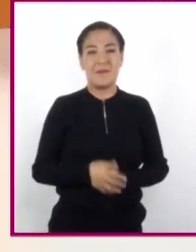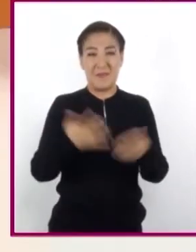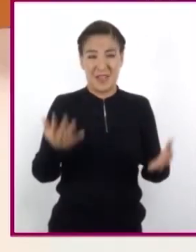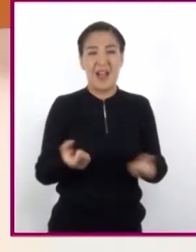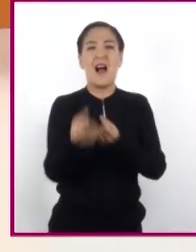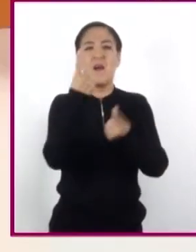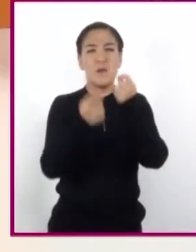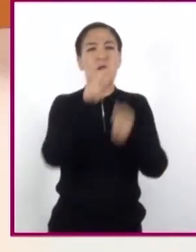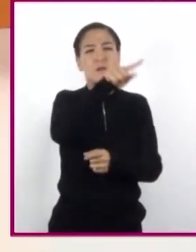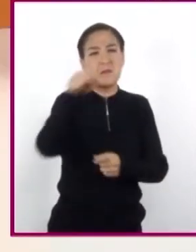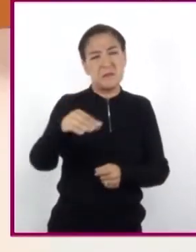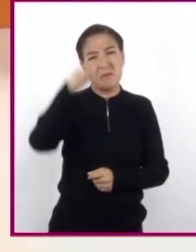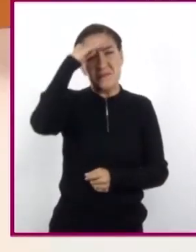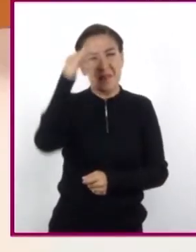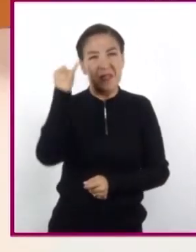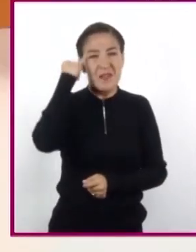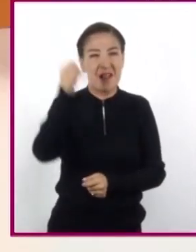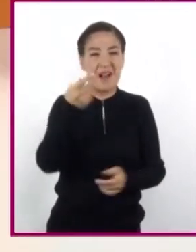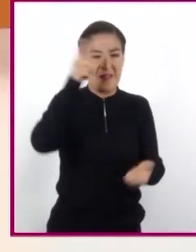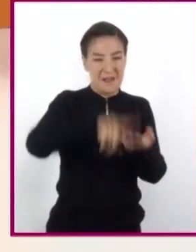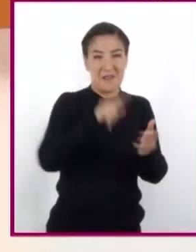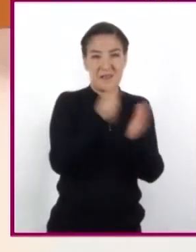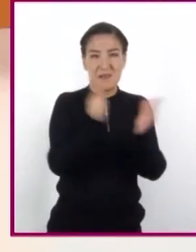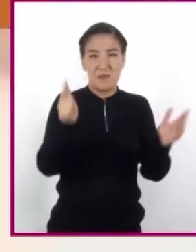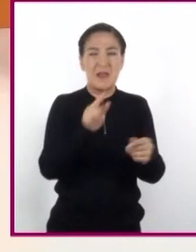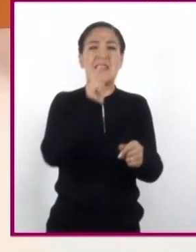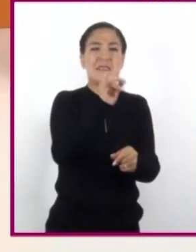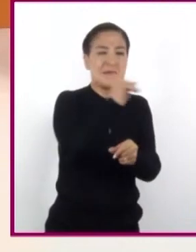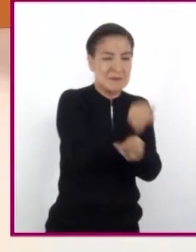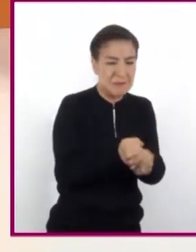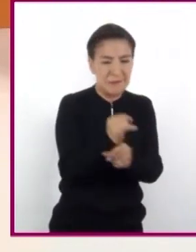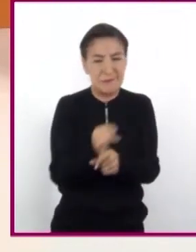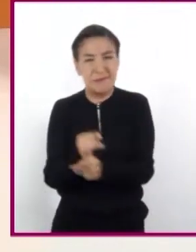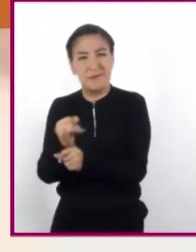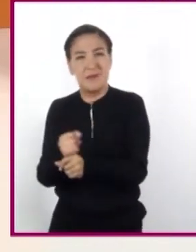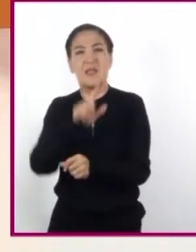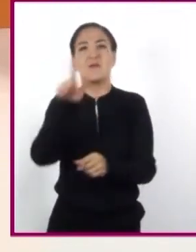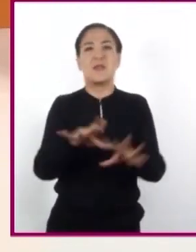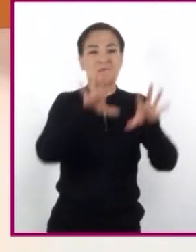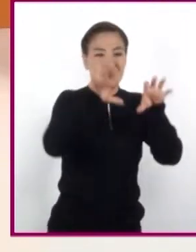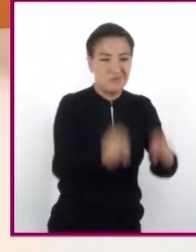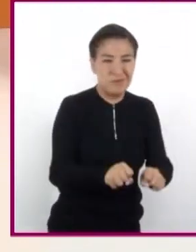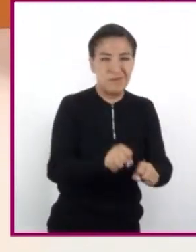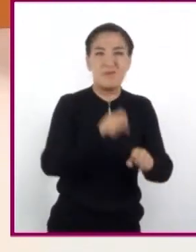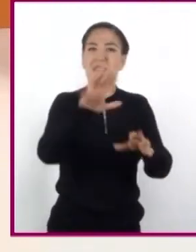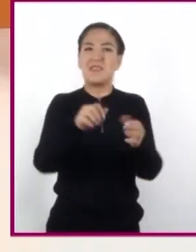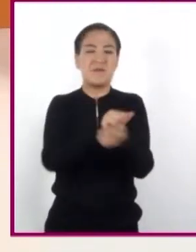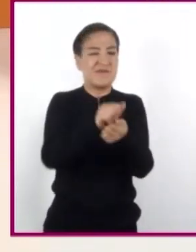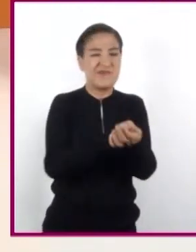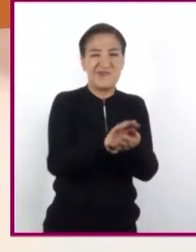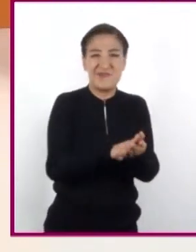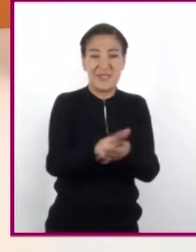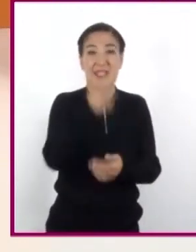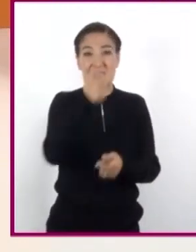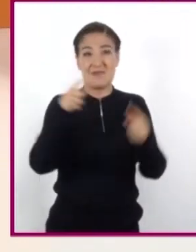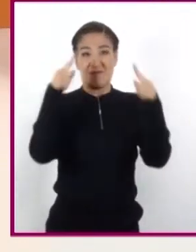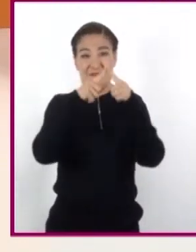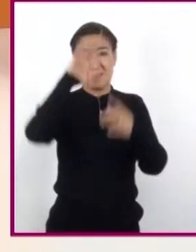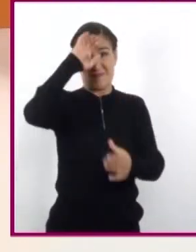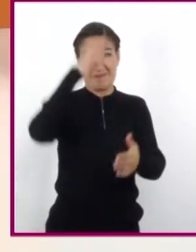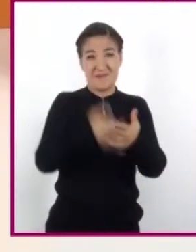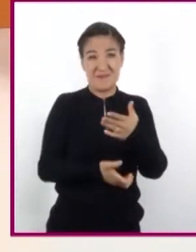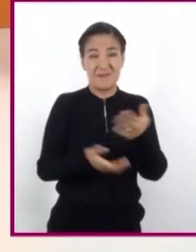¿Alguna vez se imaginaron que algunos libros fueron perseguidos, detenidos, censurados y destruidos por la Iglesia